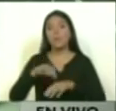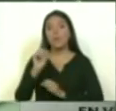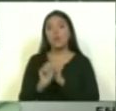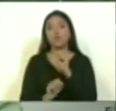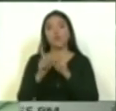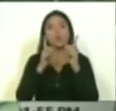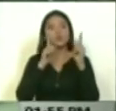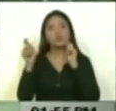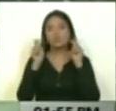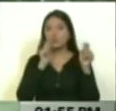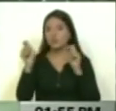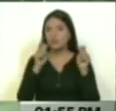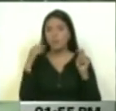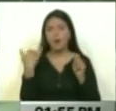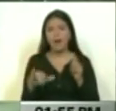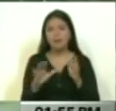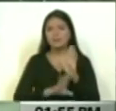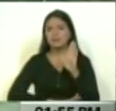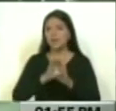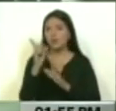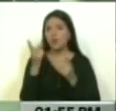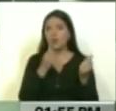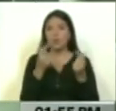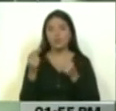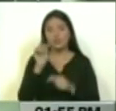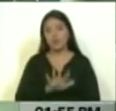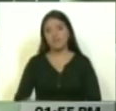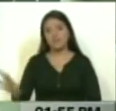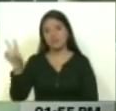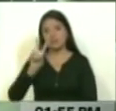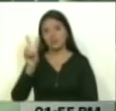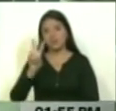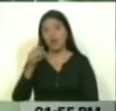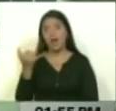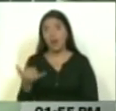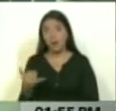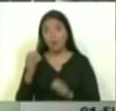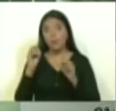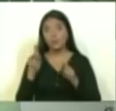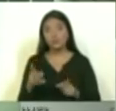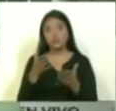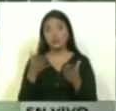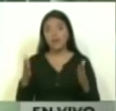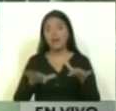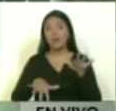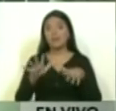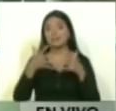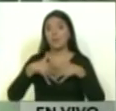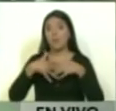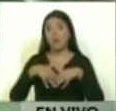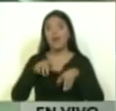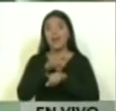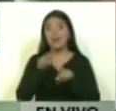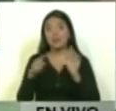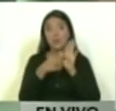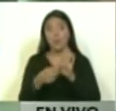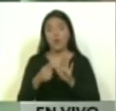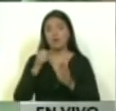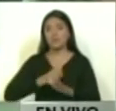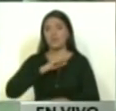completamente transversal en el desarrollo económico del país. Le estamos dando la oportunidad a los 15 motores para que ellos también muestren su